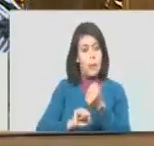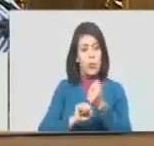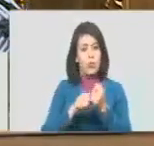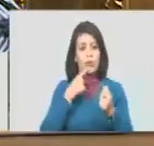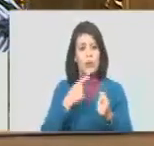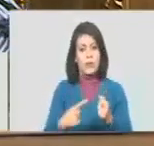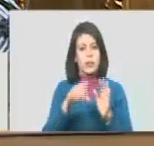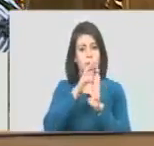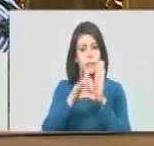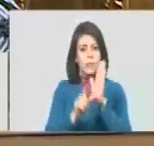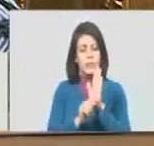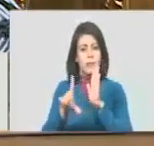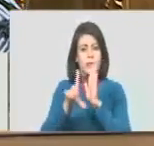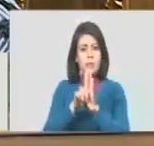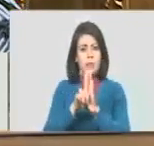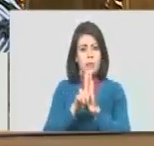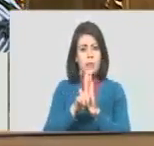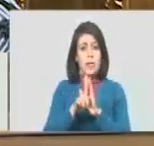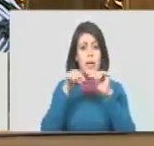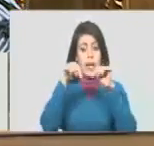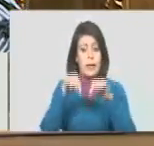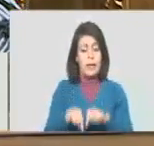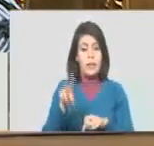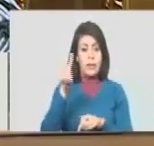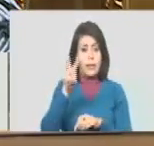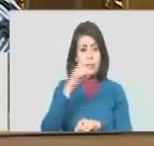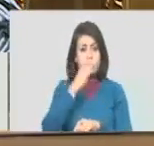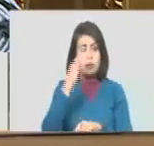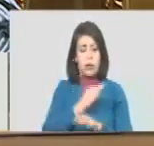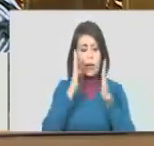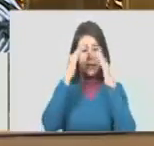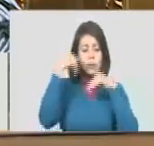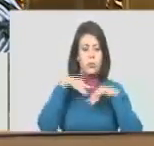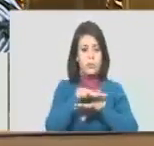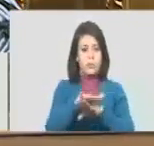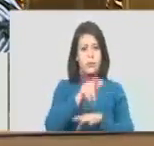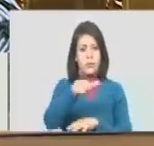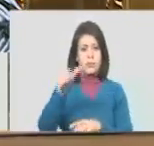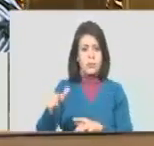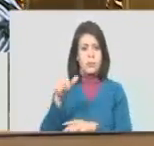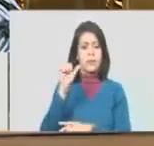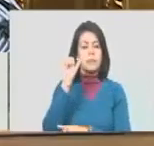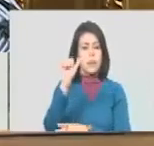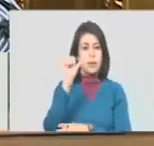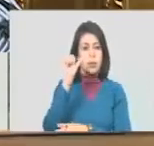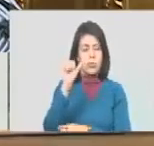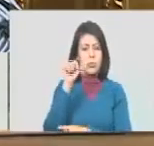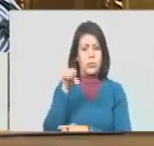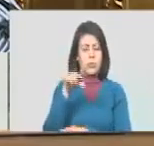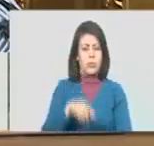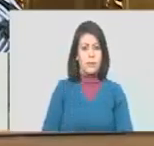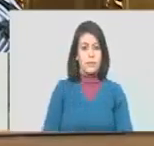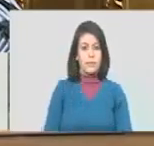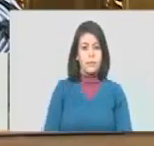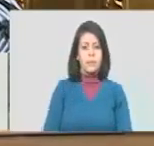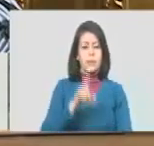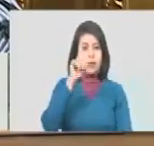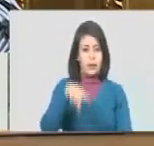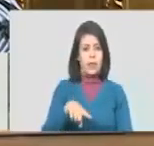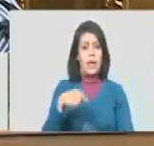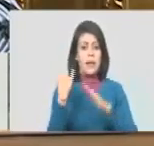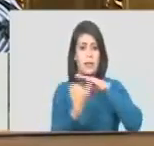establecido en la Constitución y la ley. El Estado garantizará atención integral a las personas con trastorno del espectro autista